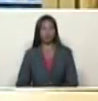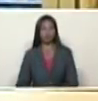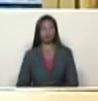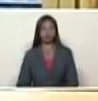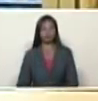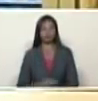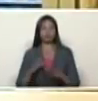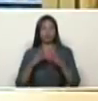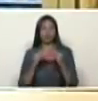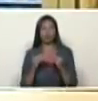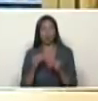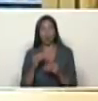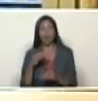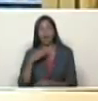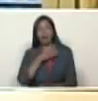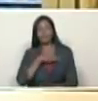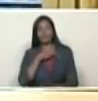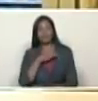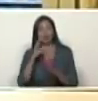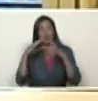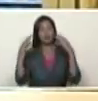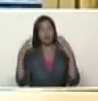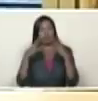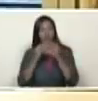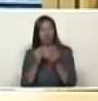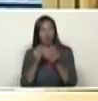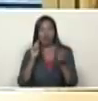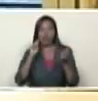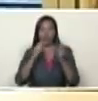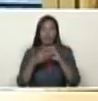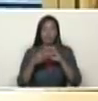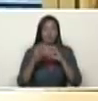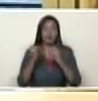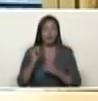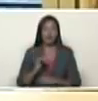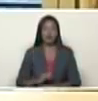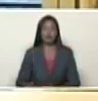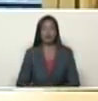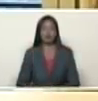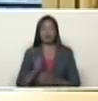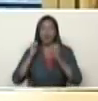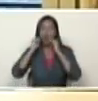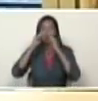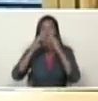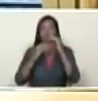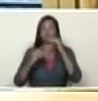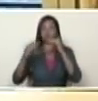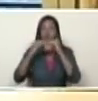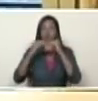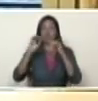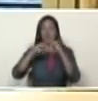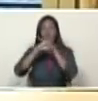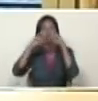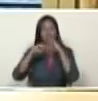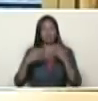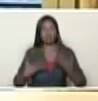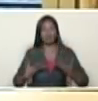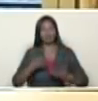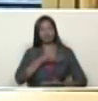Las misiones, grandes misiones, la inversión permanente para lograr la máxima felicidad